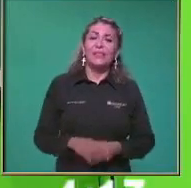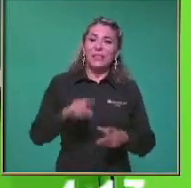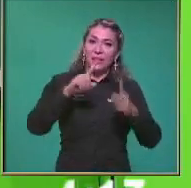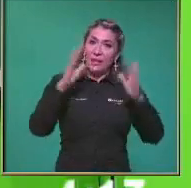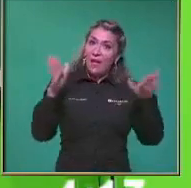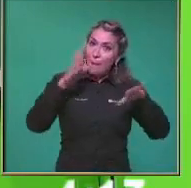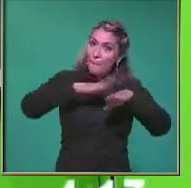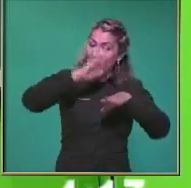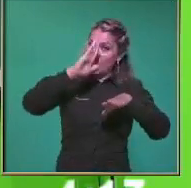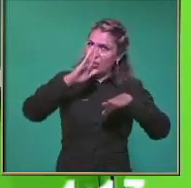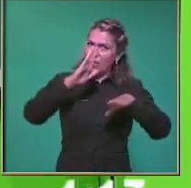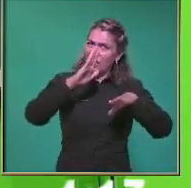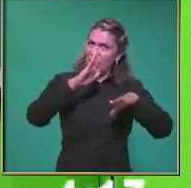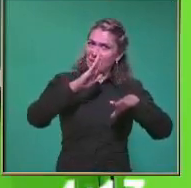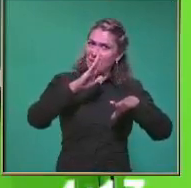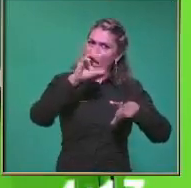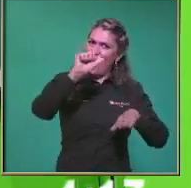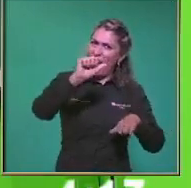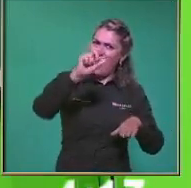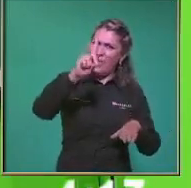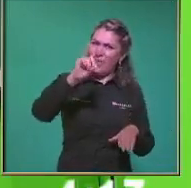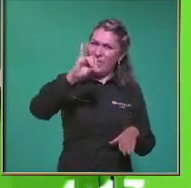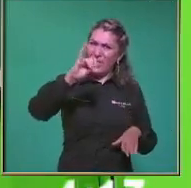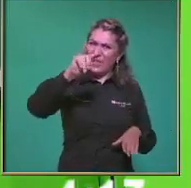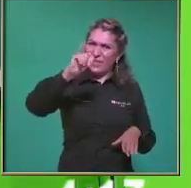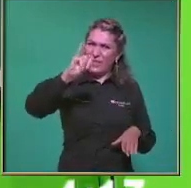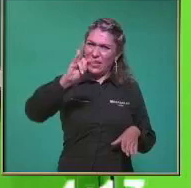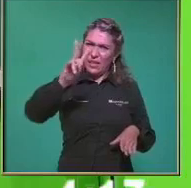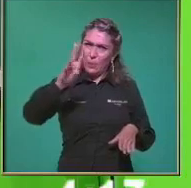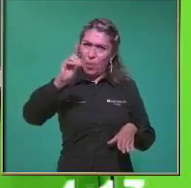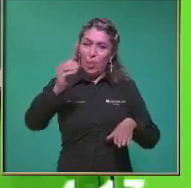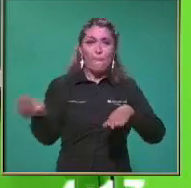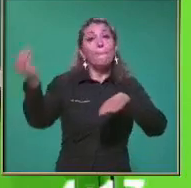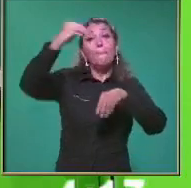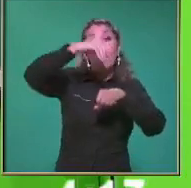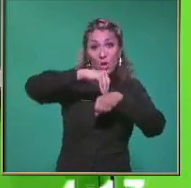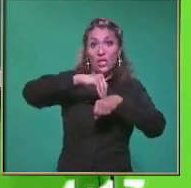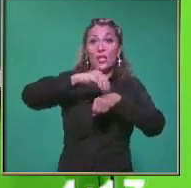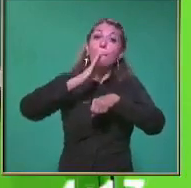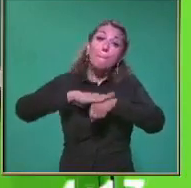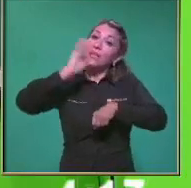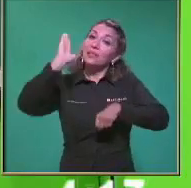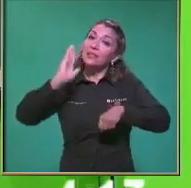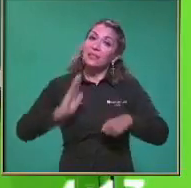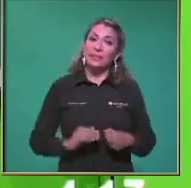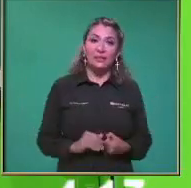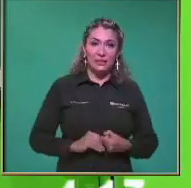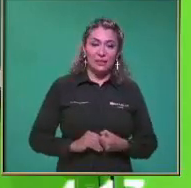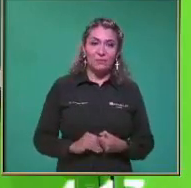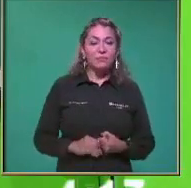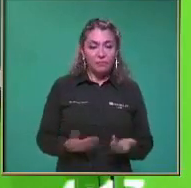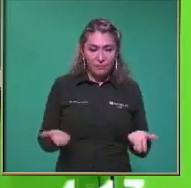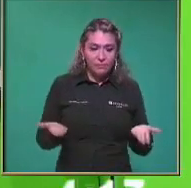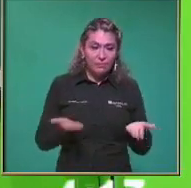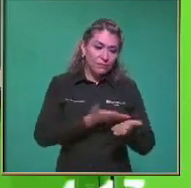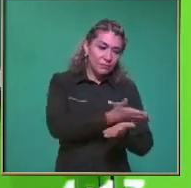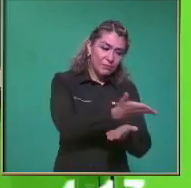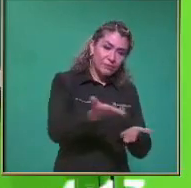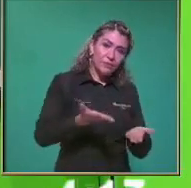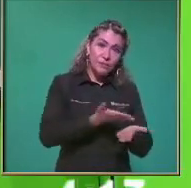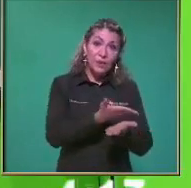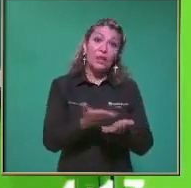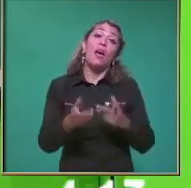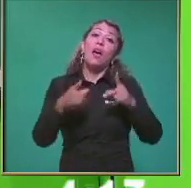Aditivo. ¿Saben lo que significa aditivo? Aditivo es agregar, ¿sí? Agregar algo. Bueno, en matemáticas,